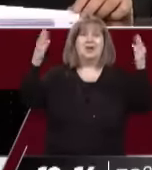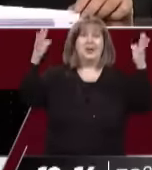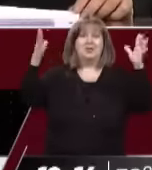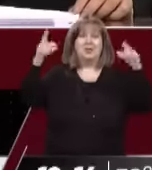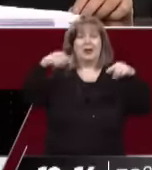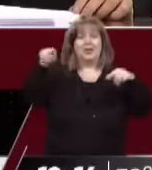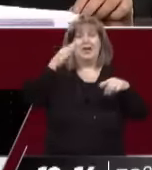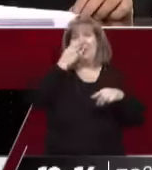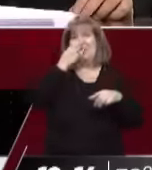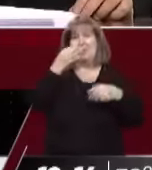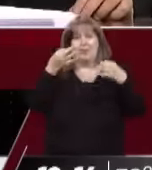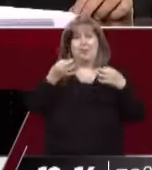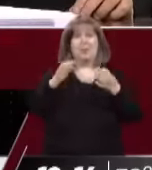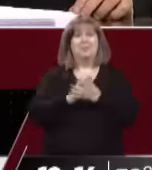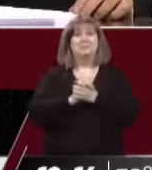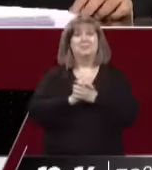cordobeses! ¡Vamos!